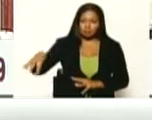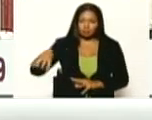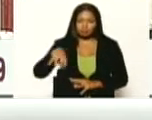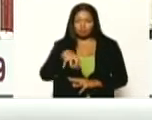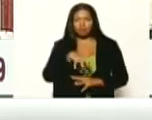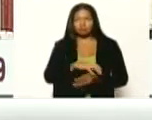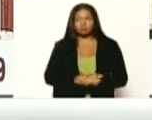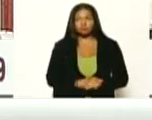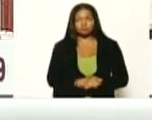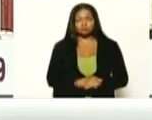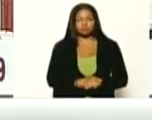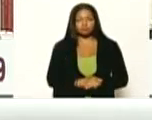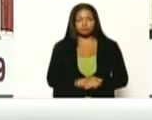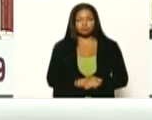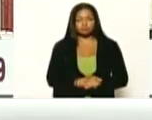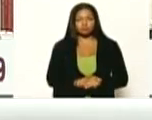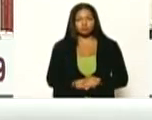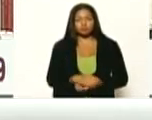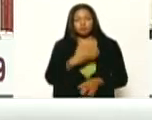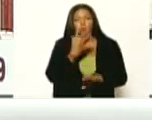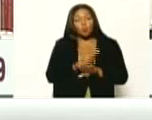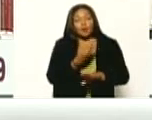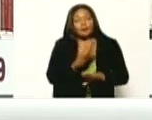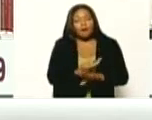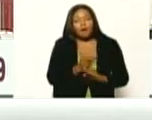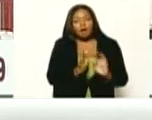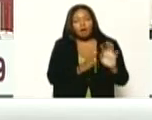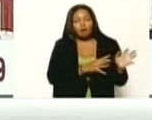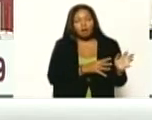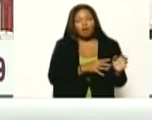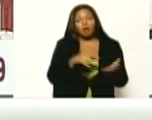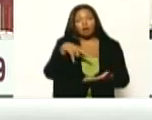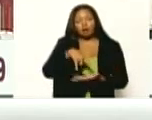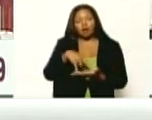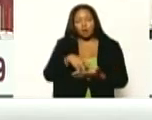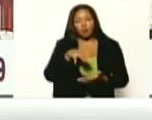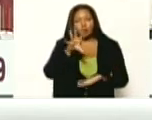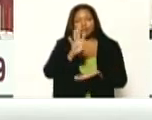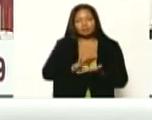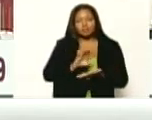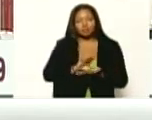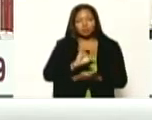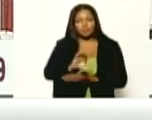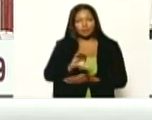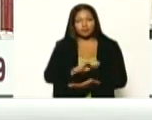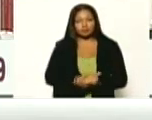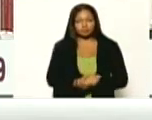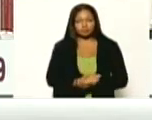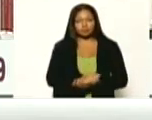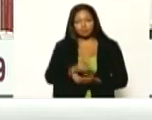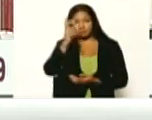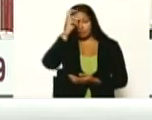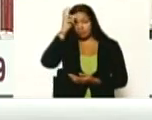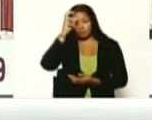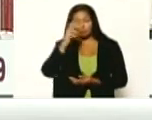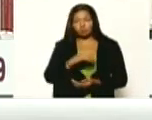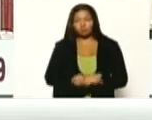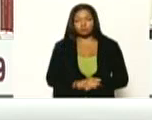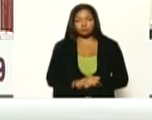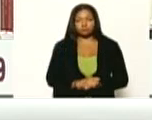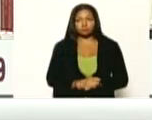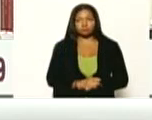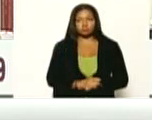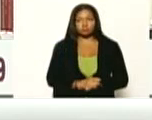noroccidente. Monagas, centro oriente. Carabobo, centro del país. Falcón,